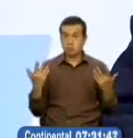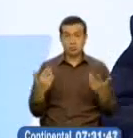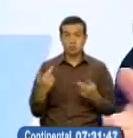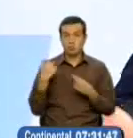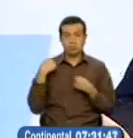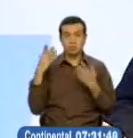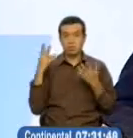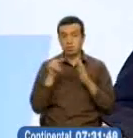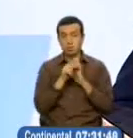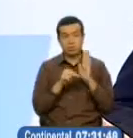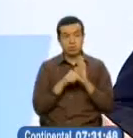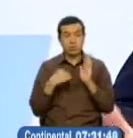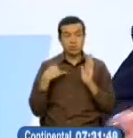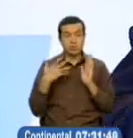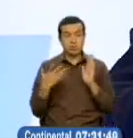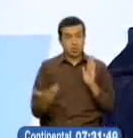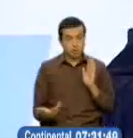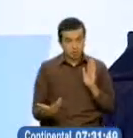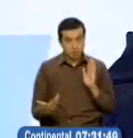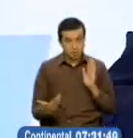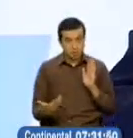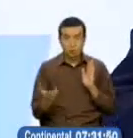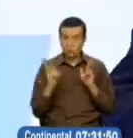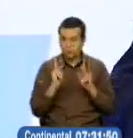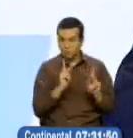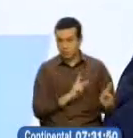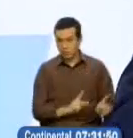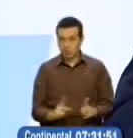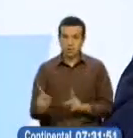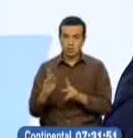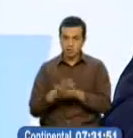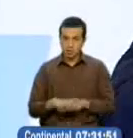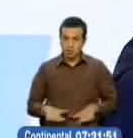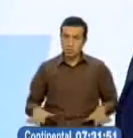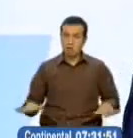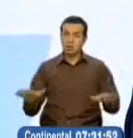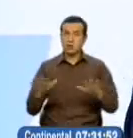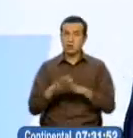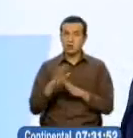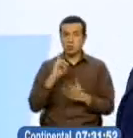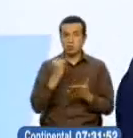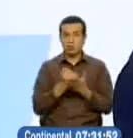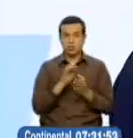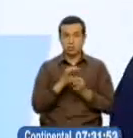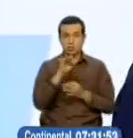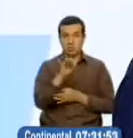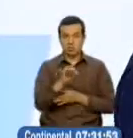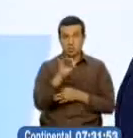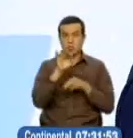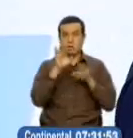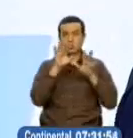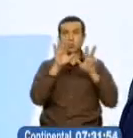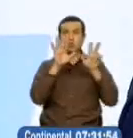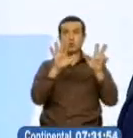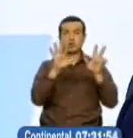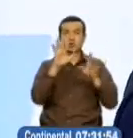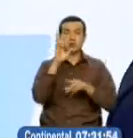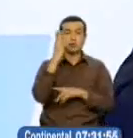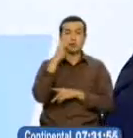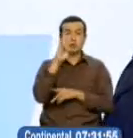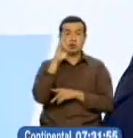facultad normativa. Entonces, un plan territorial hecho por una junta parroquial, hay 817